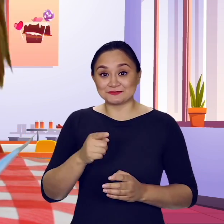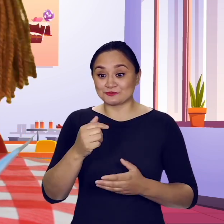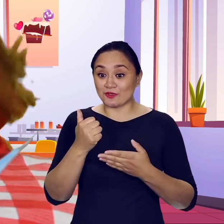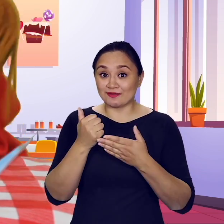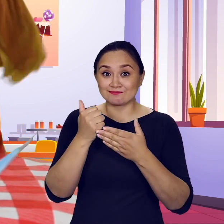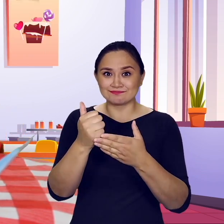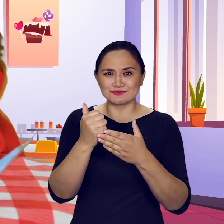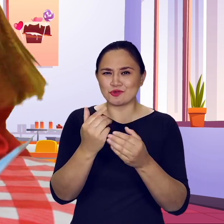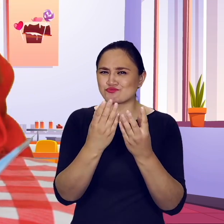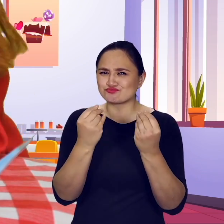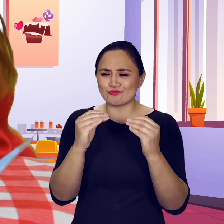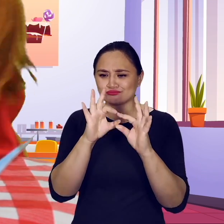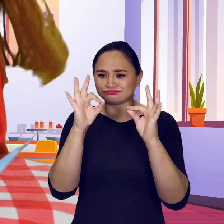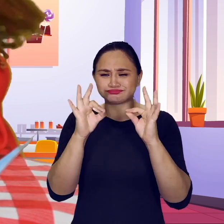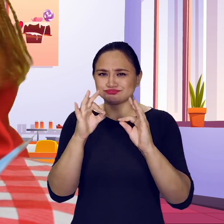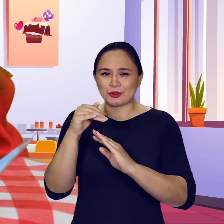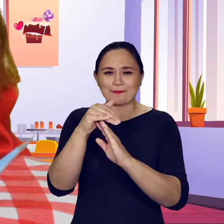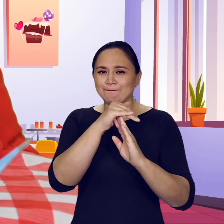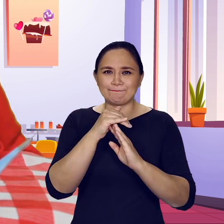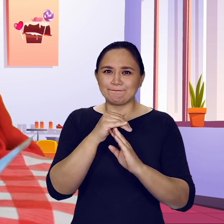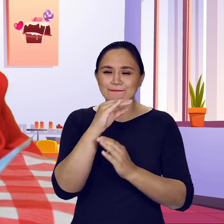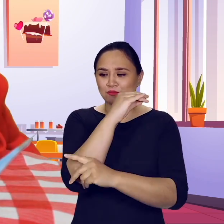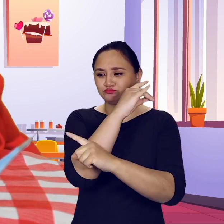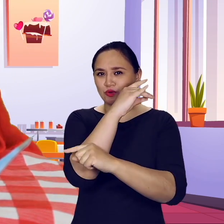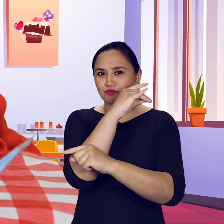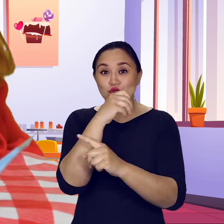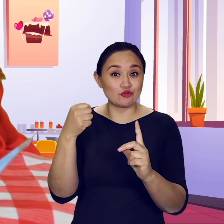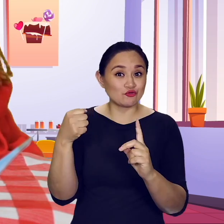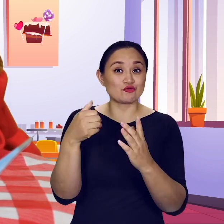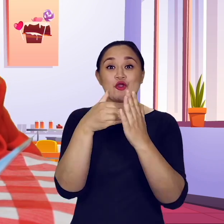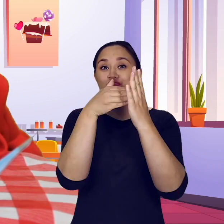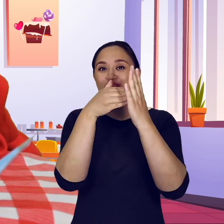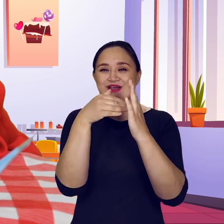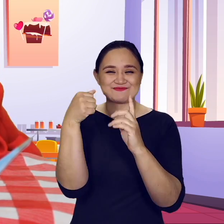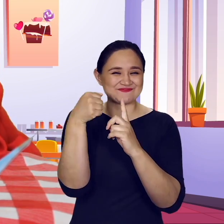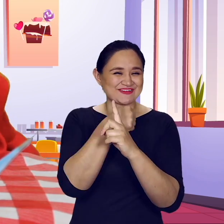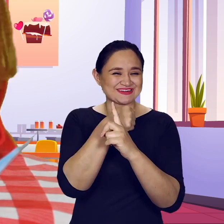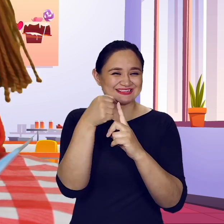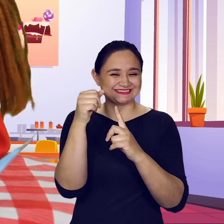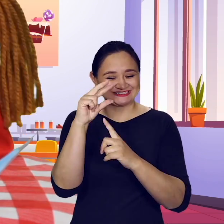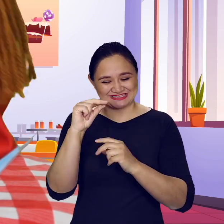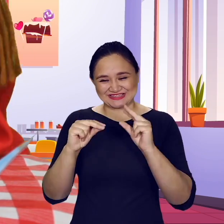te traje muchas grullas de la paz en contra de la violencia.